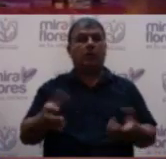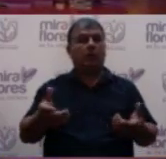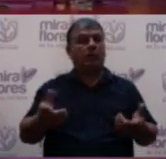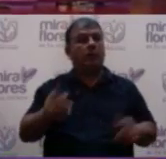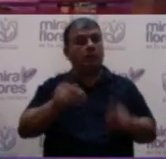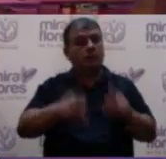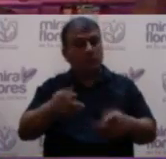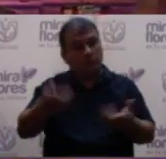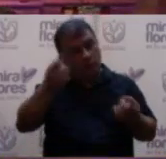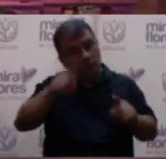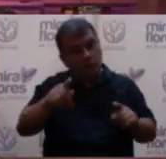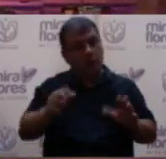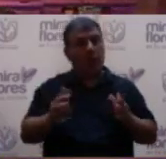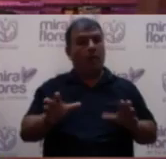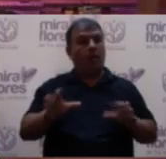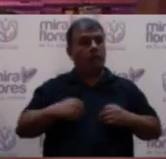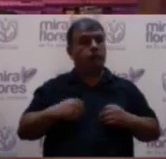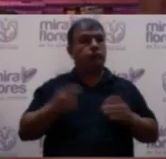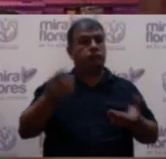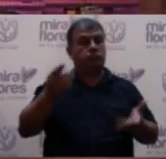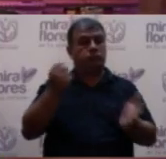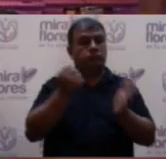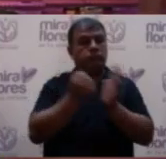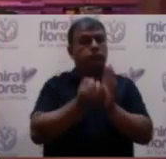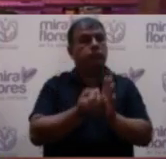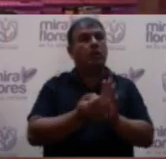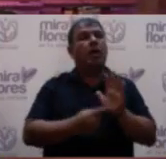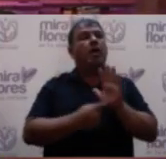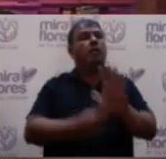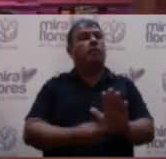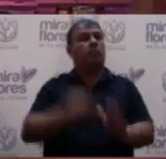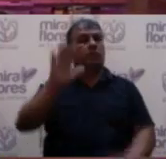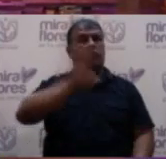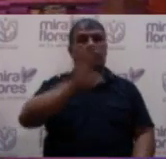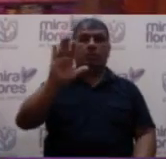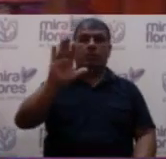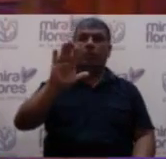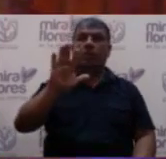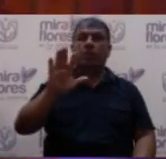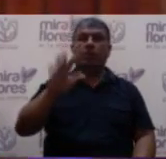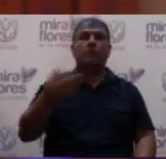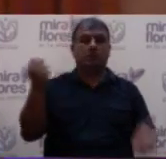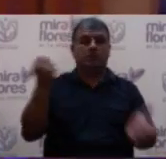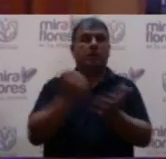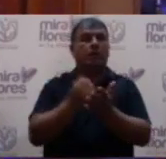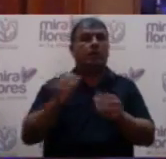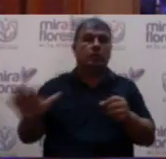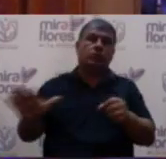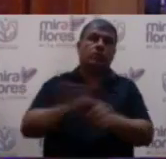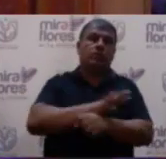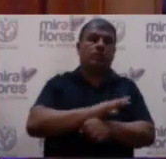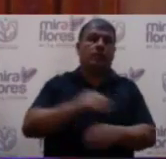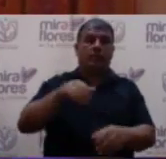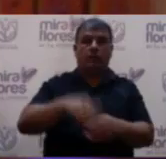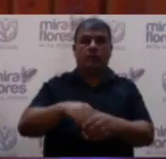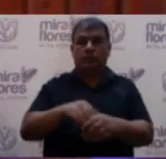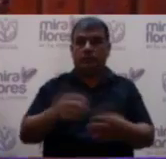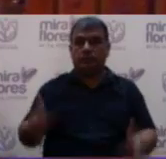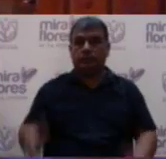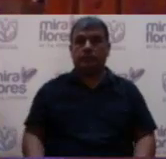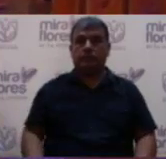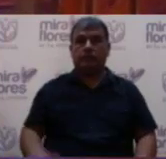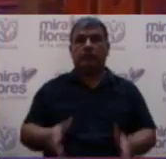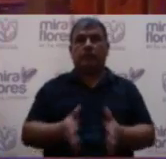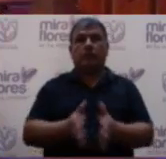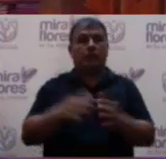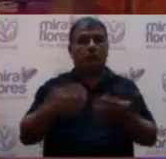que estén a favor de aprobar esta solicitud, si no se expresaron, señal de conformidad. se aprueba por unanimidad de votos también.